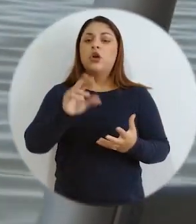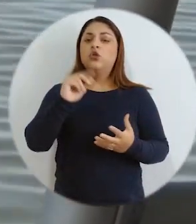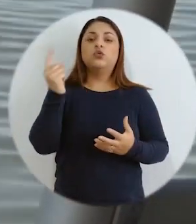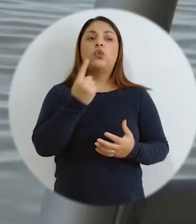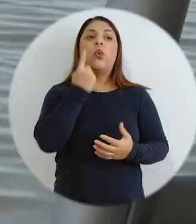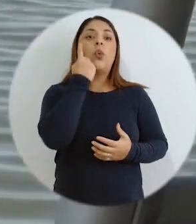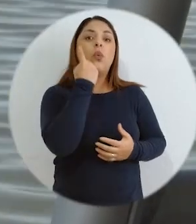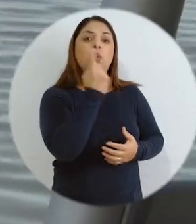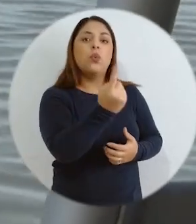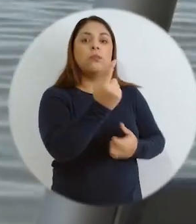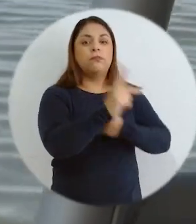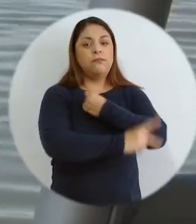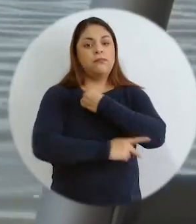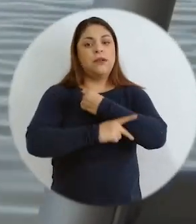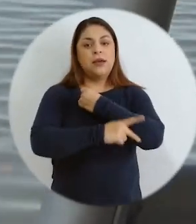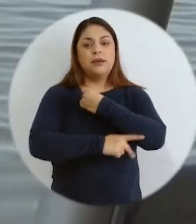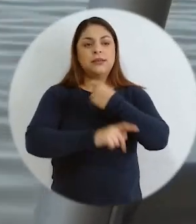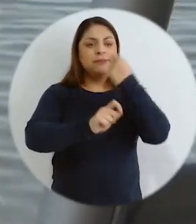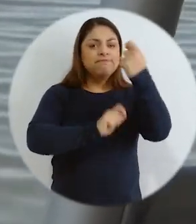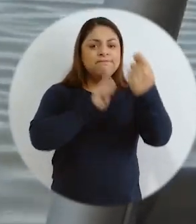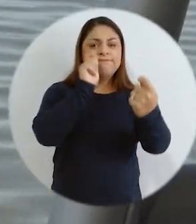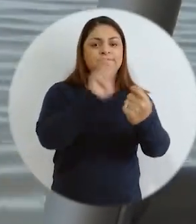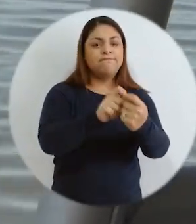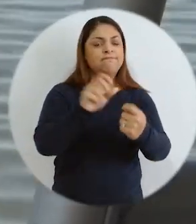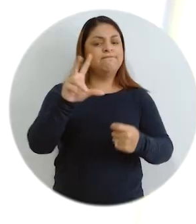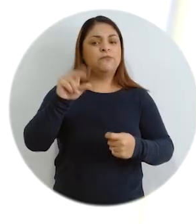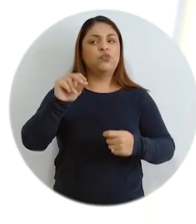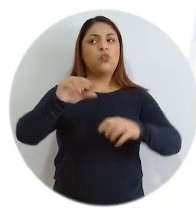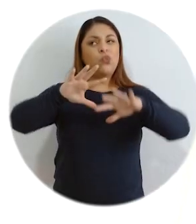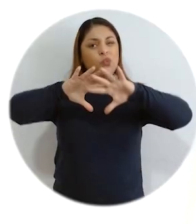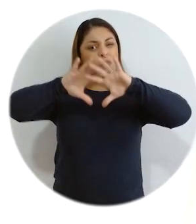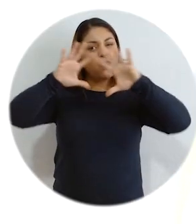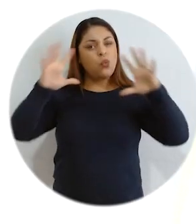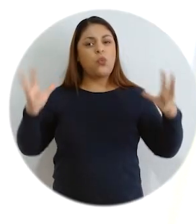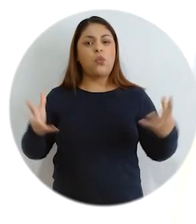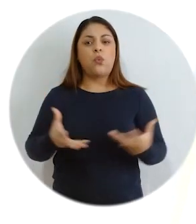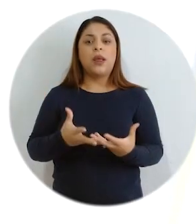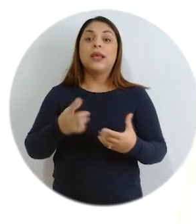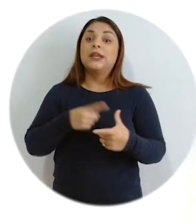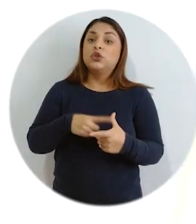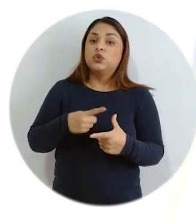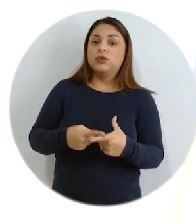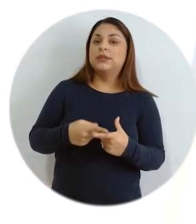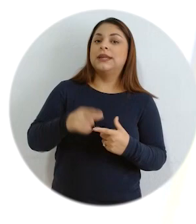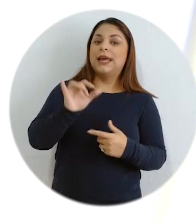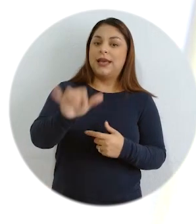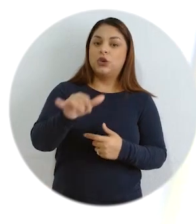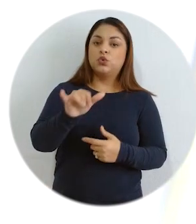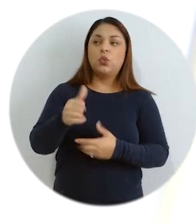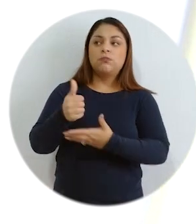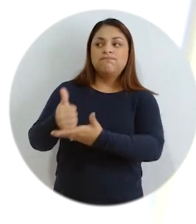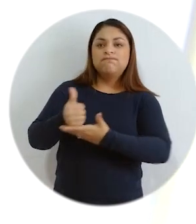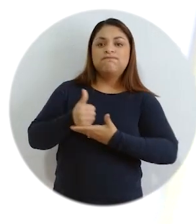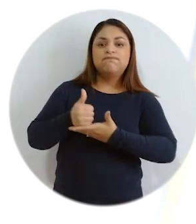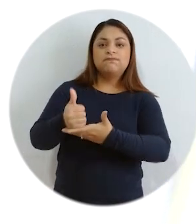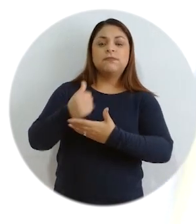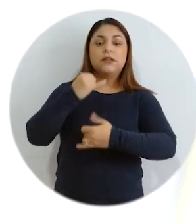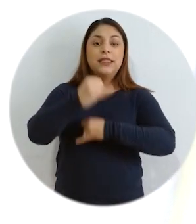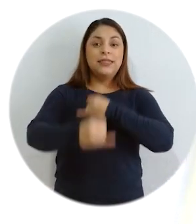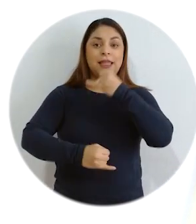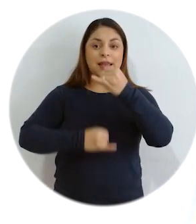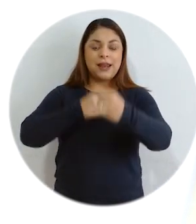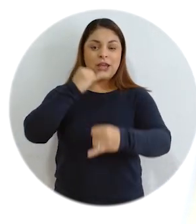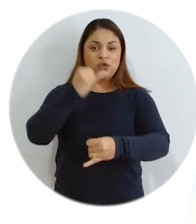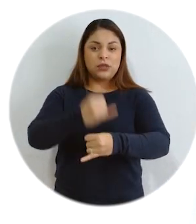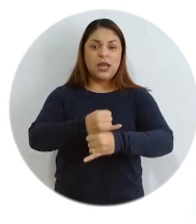global. No es un reto que solo le corresponde a un país en específico. Correcto. Y allí es donde la cooperación internacional en